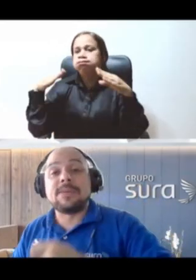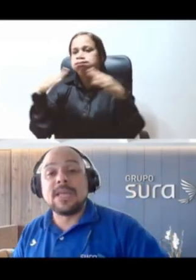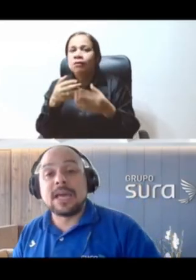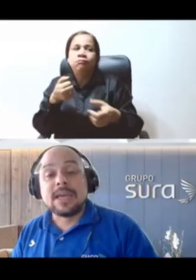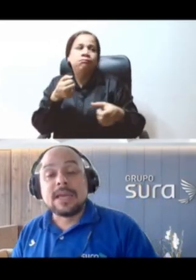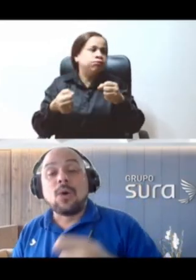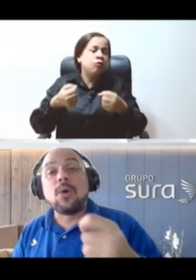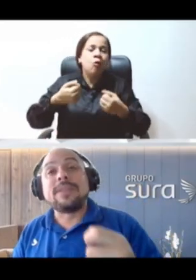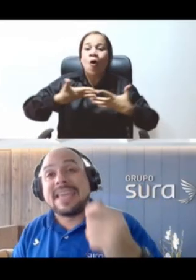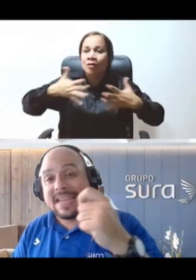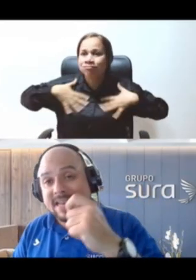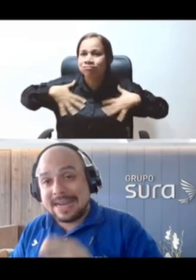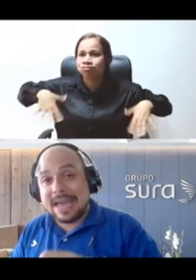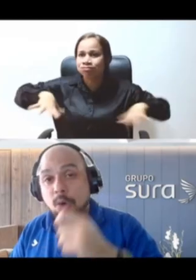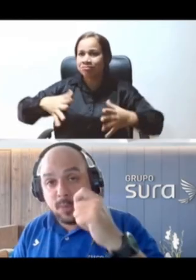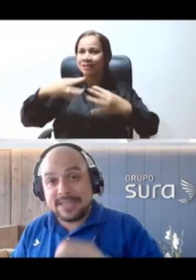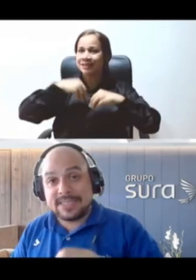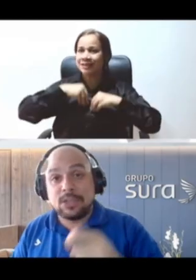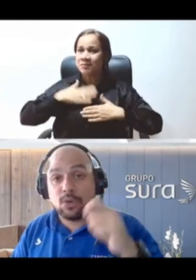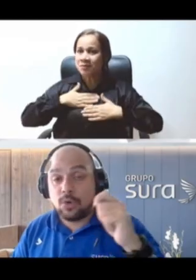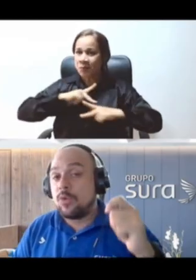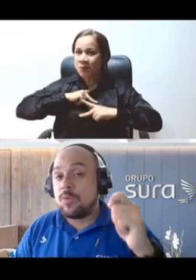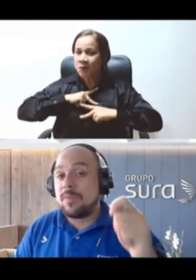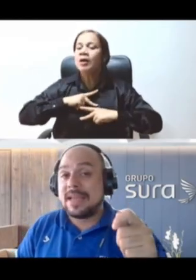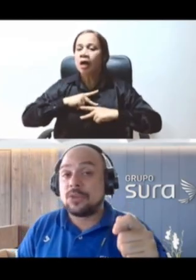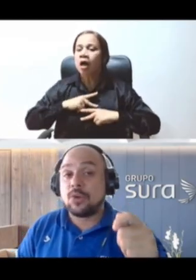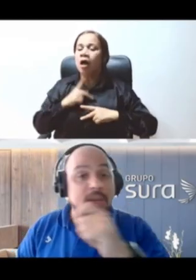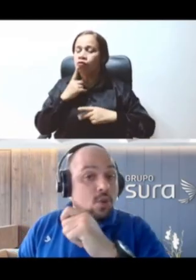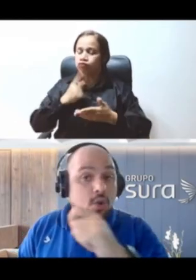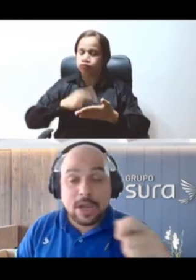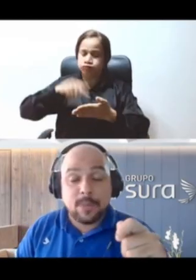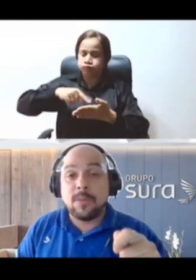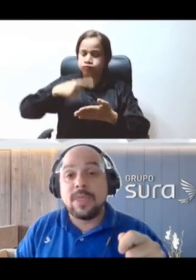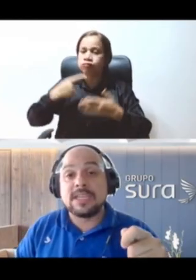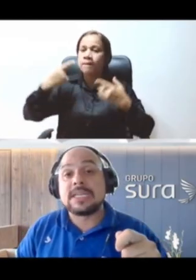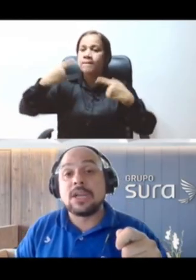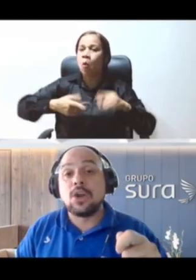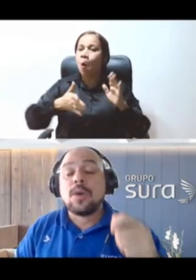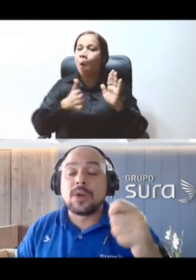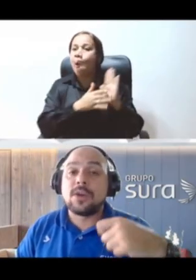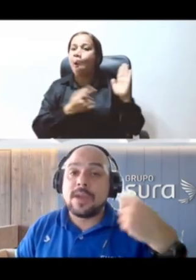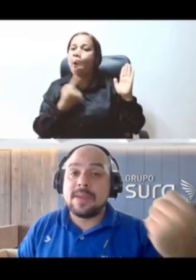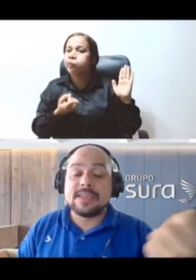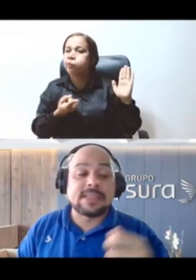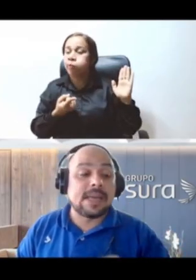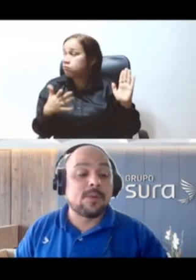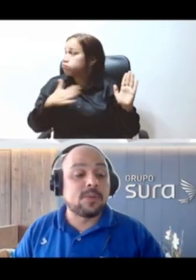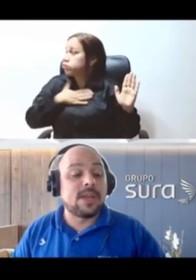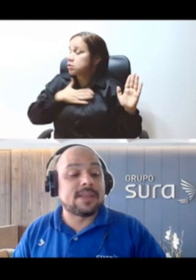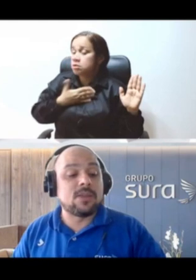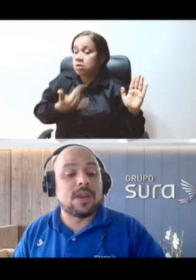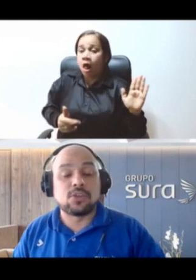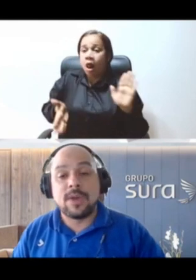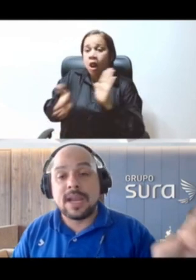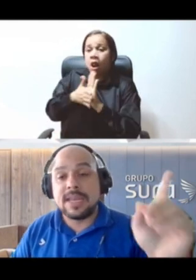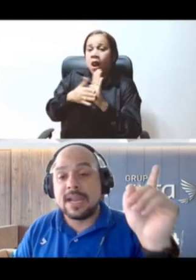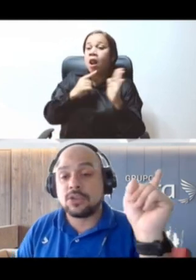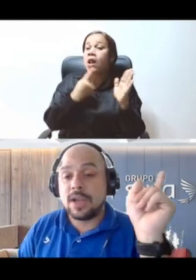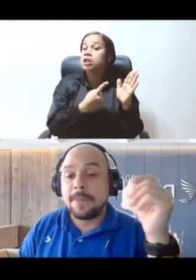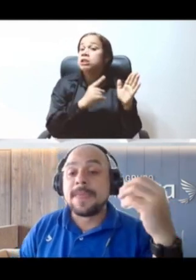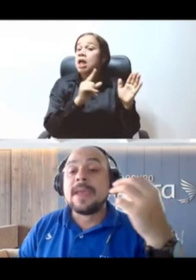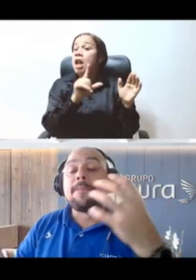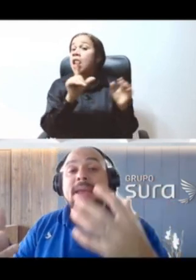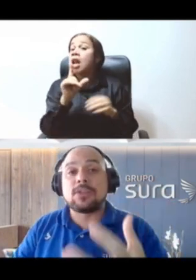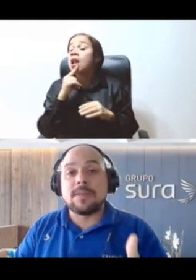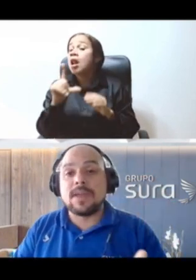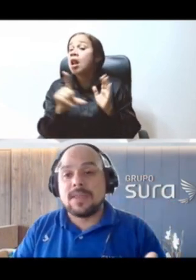una permisividad declarado por escrito en un mandato que no le podemos decir que no, porque obviamente estaríamos violentando la